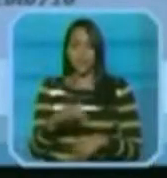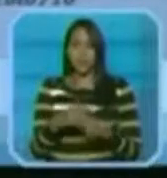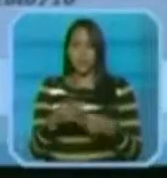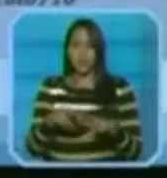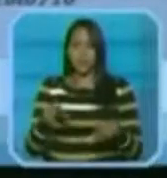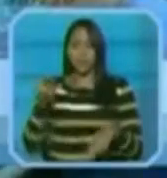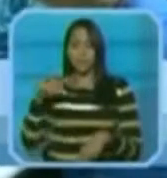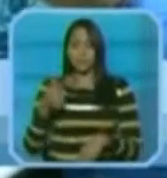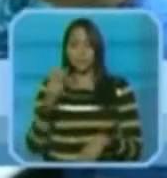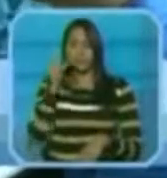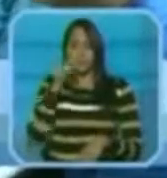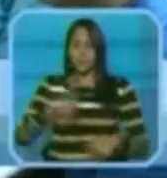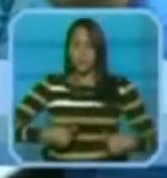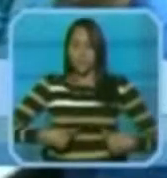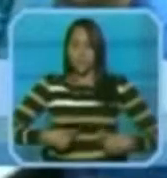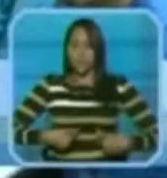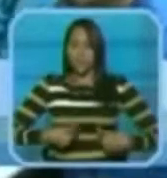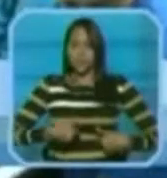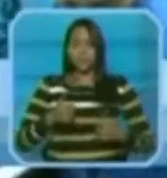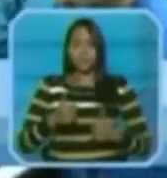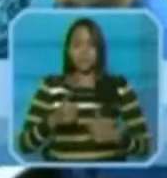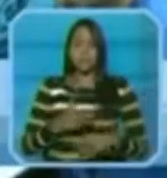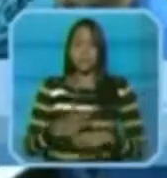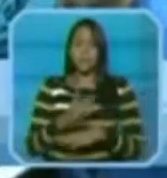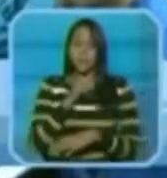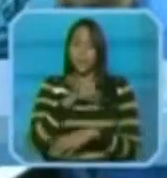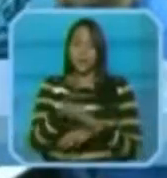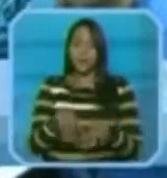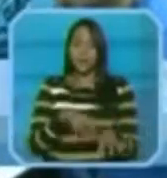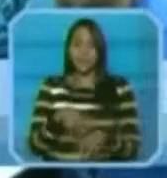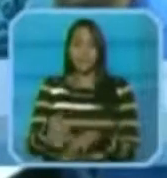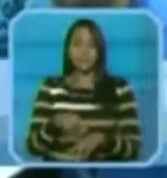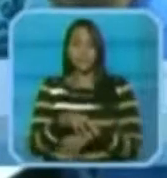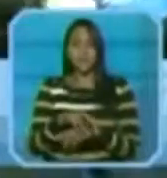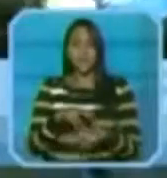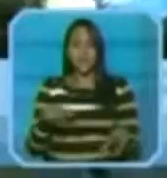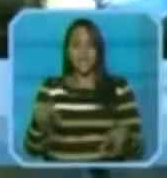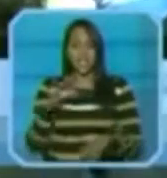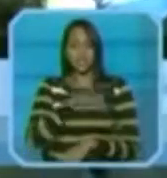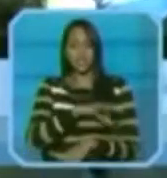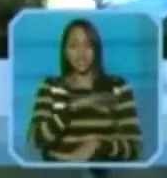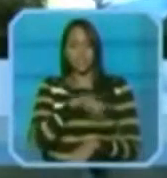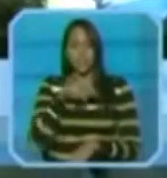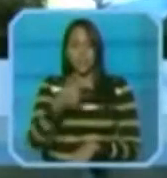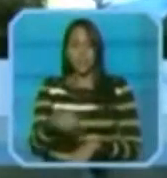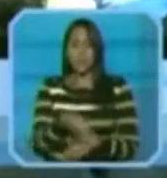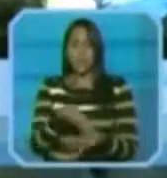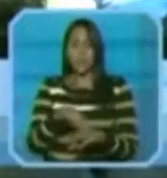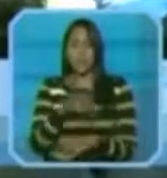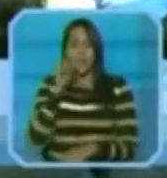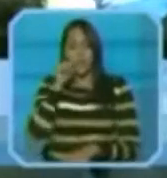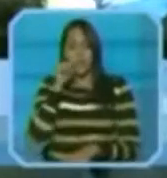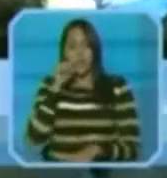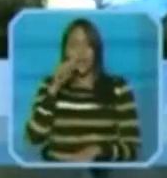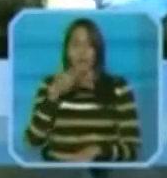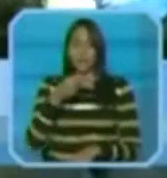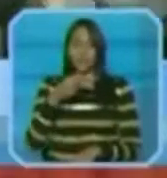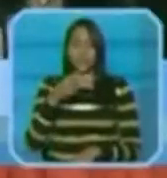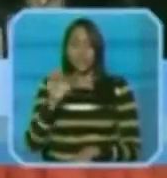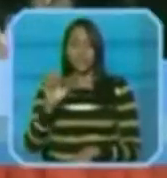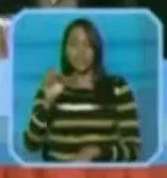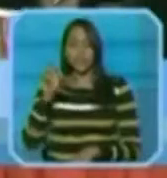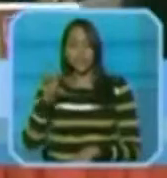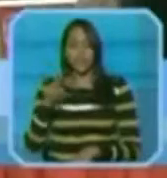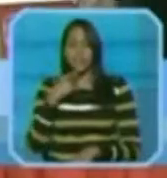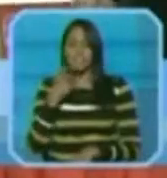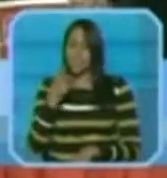la Paz, Rodríguez insistió que se intentó dar un golpe de Estado a través de las redes sociales, mientras que el ministro Ernesto Villegas denunció la